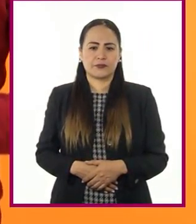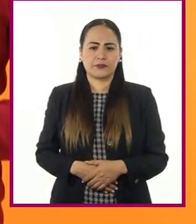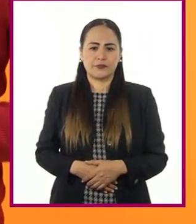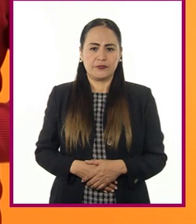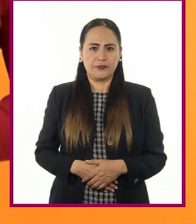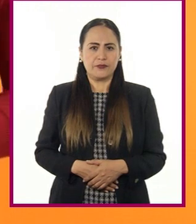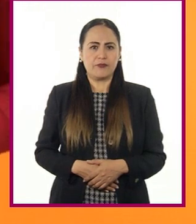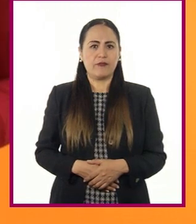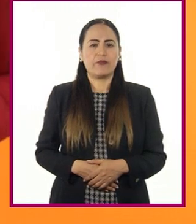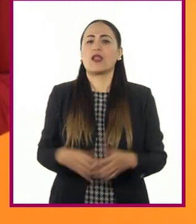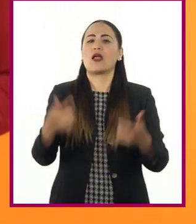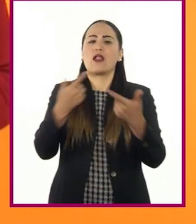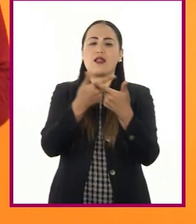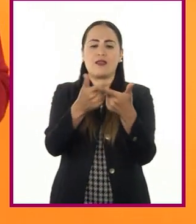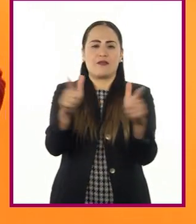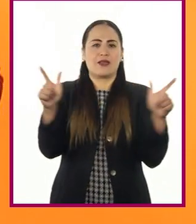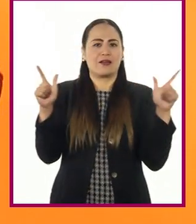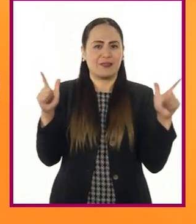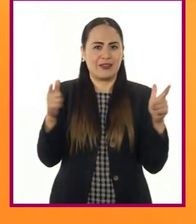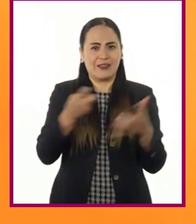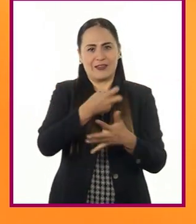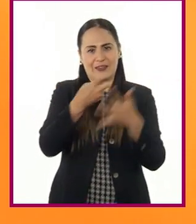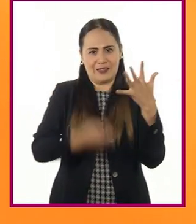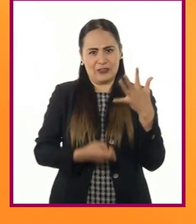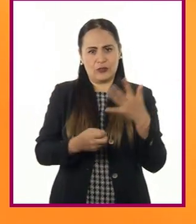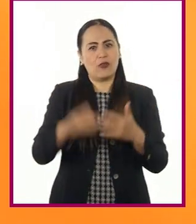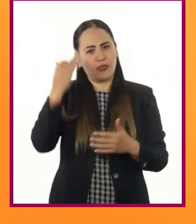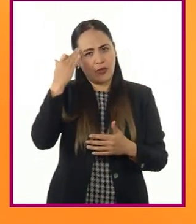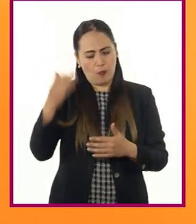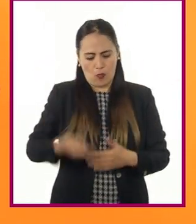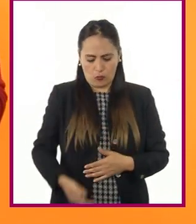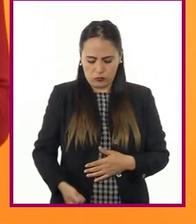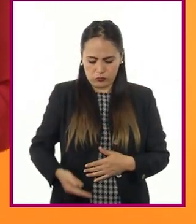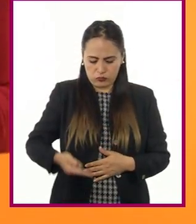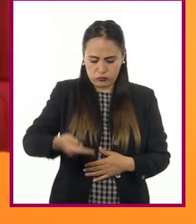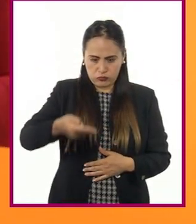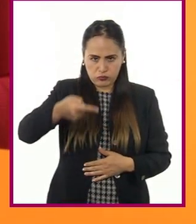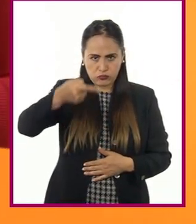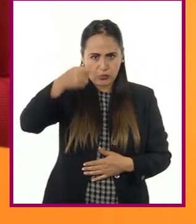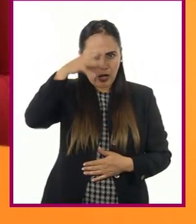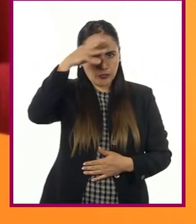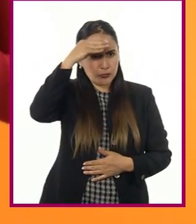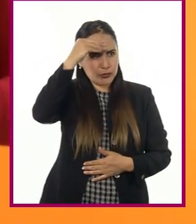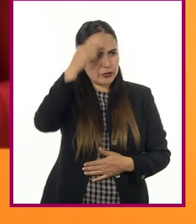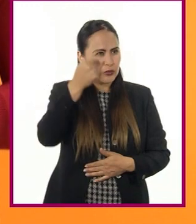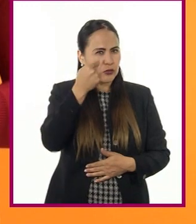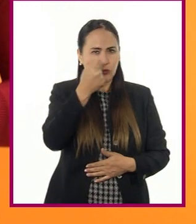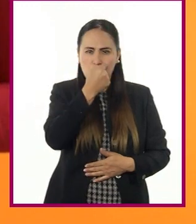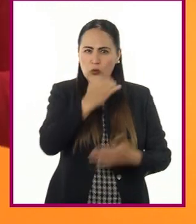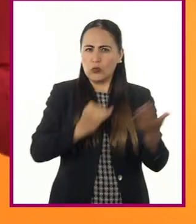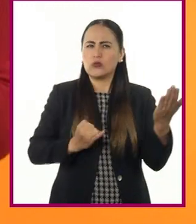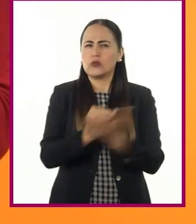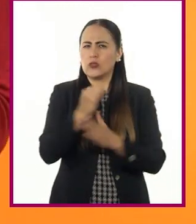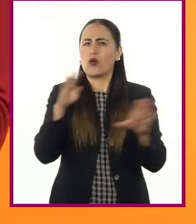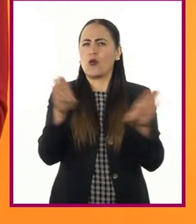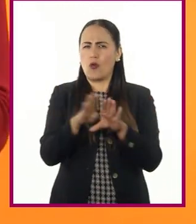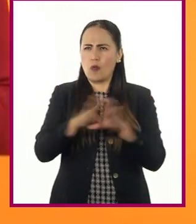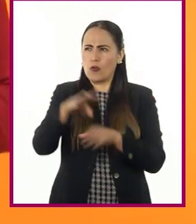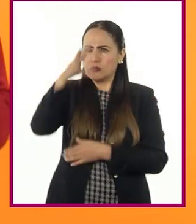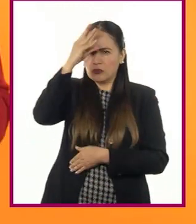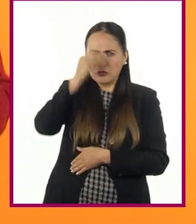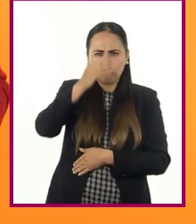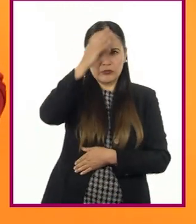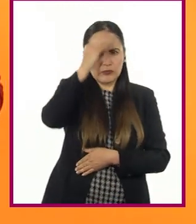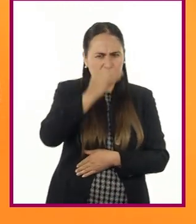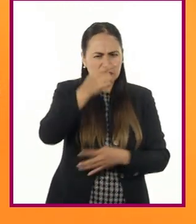Si la libertad es todo esto y en las primeras etapas de la vida se está aprendiendo a ejercer la libertad, entonces, ¿cuáles son algunos